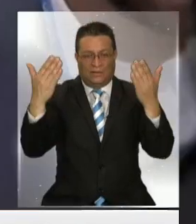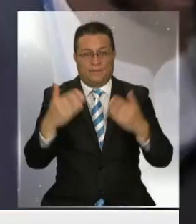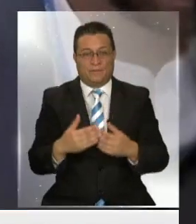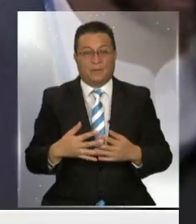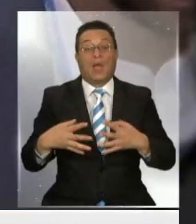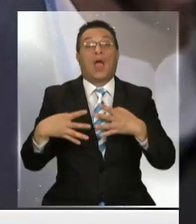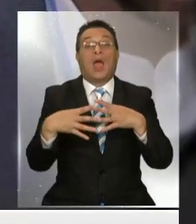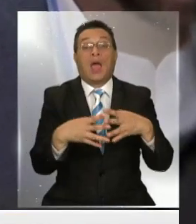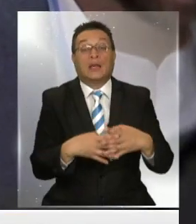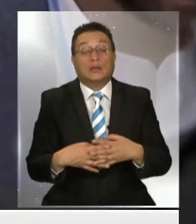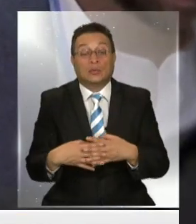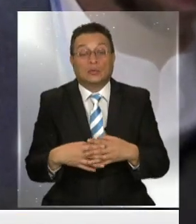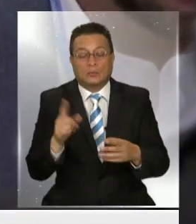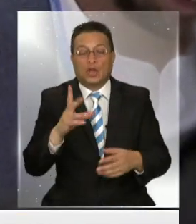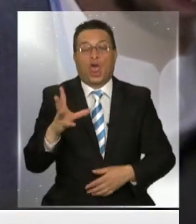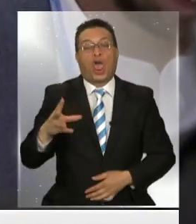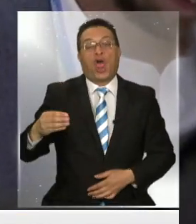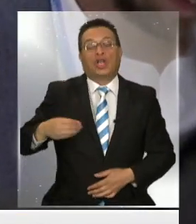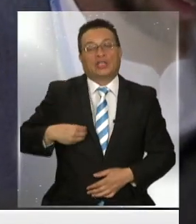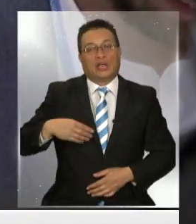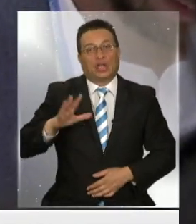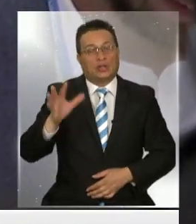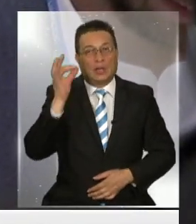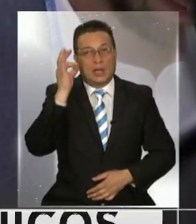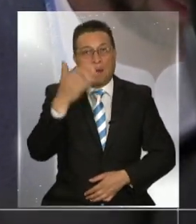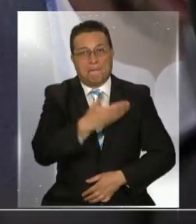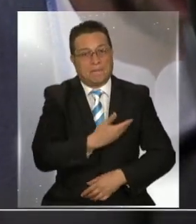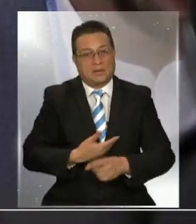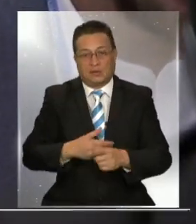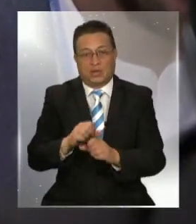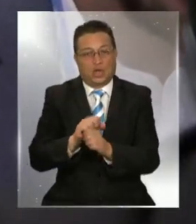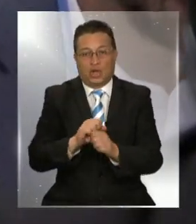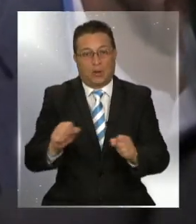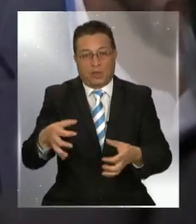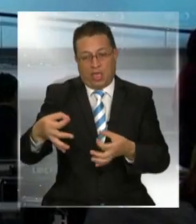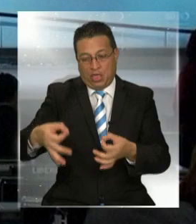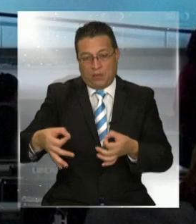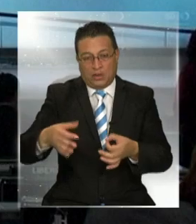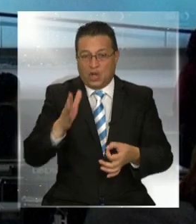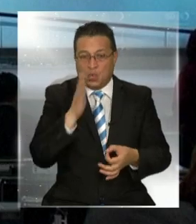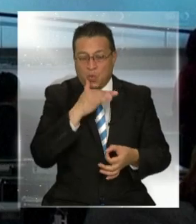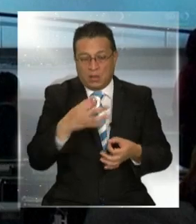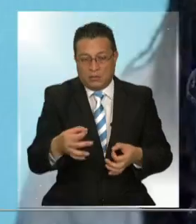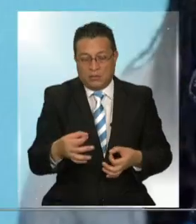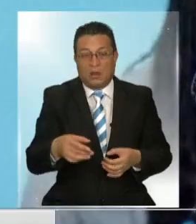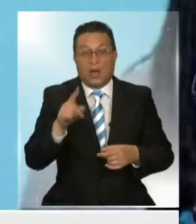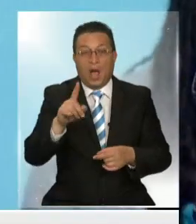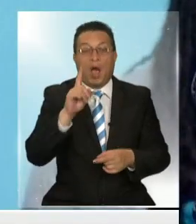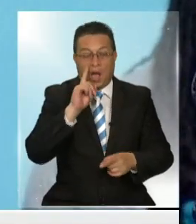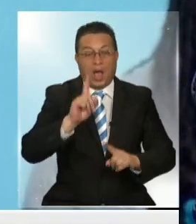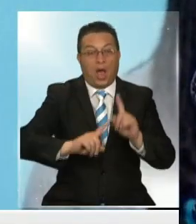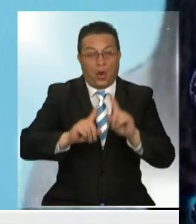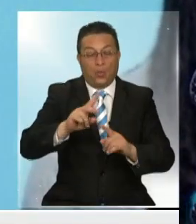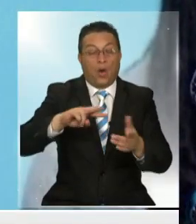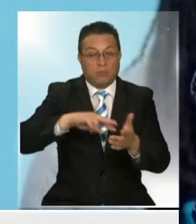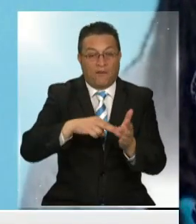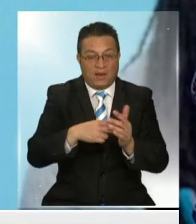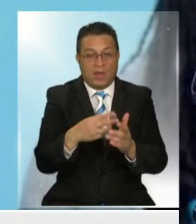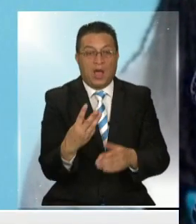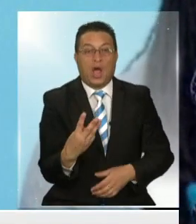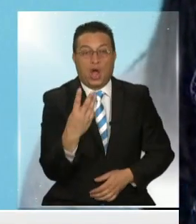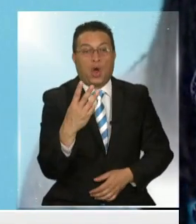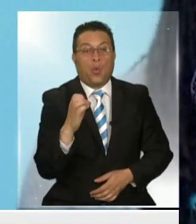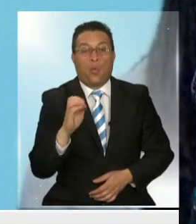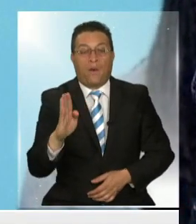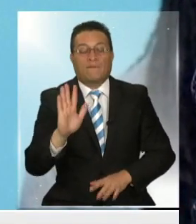extensa lo siento mucho señora presidenta no podemos encontrar el documento entiendo que hay ciertos problemas con el sitio web por lo que